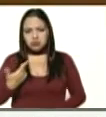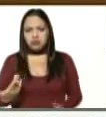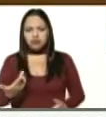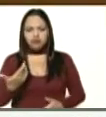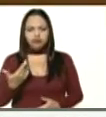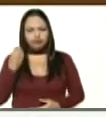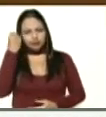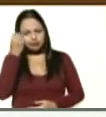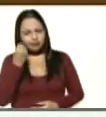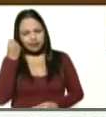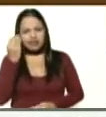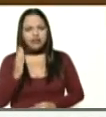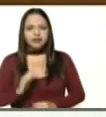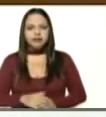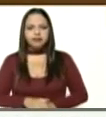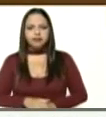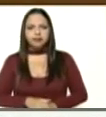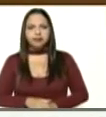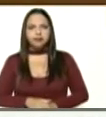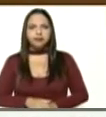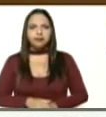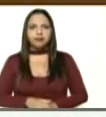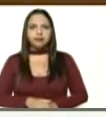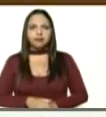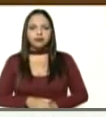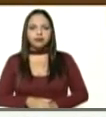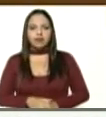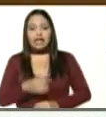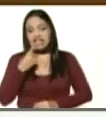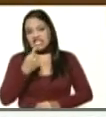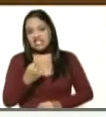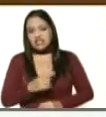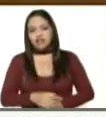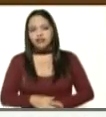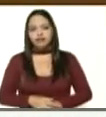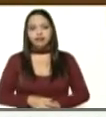cuenta, Pellicer, y decía que entre